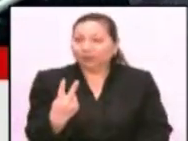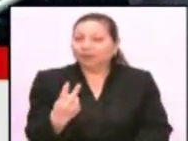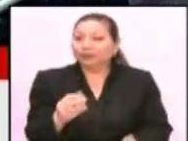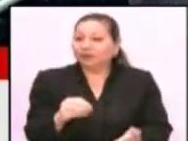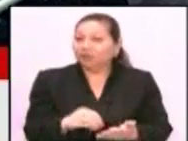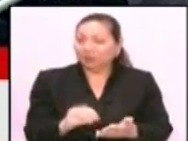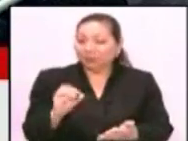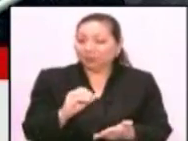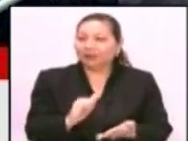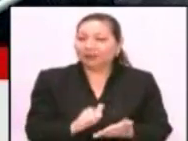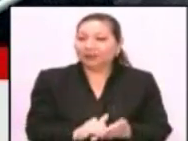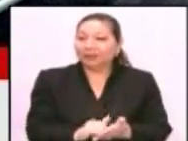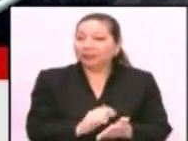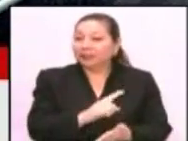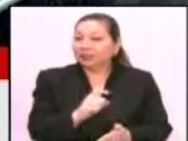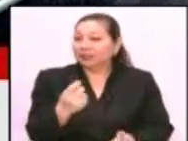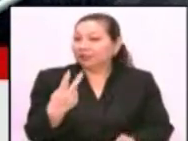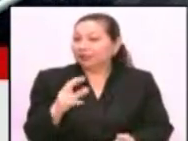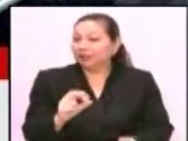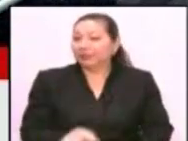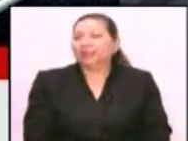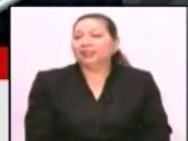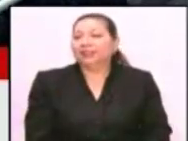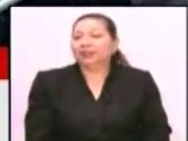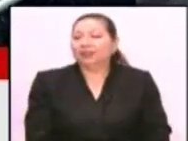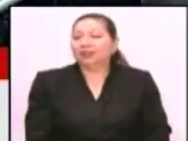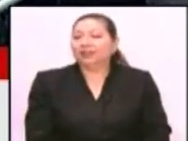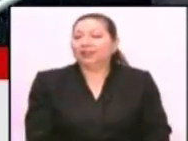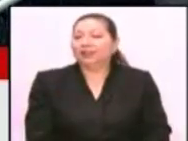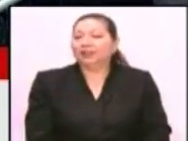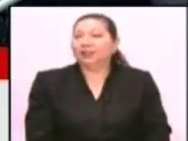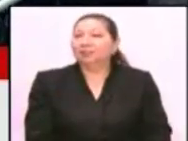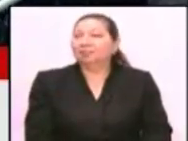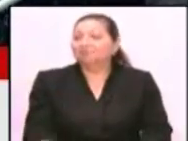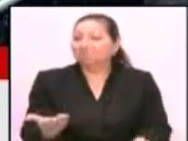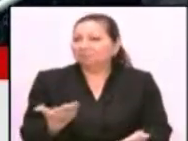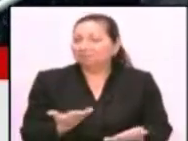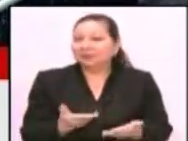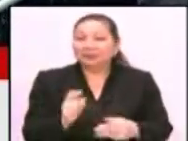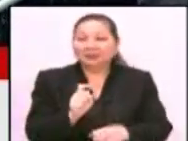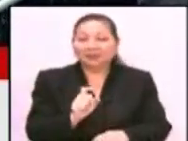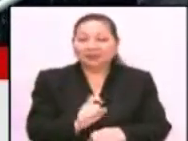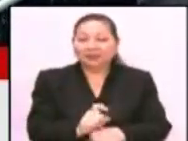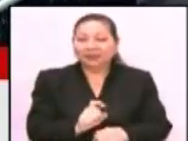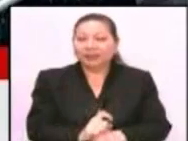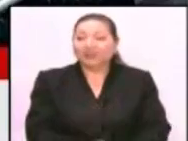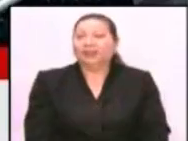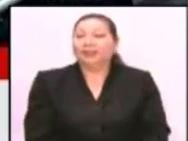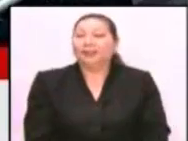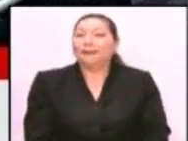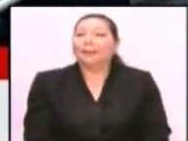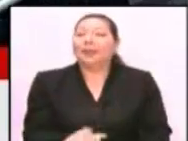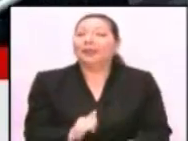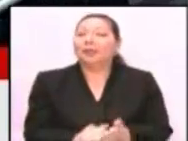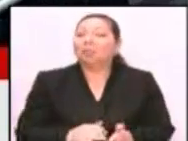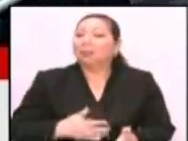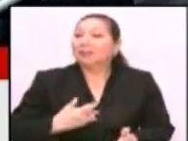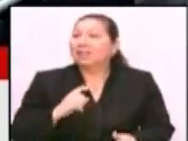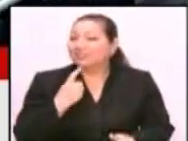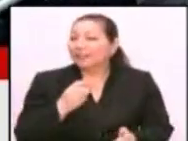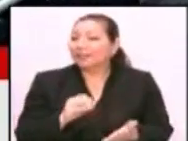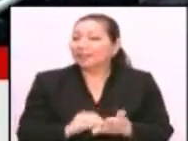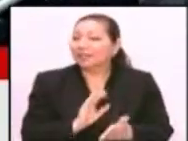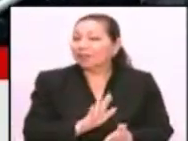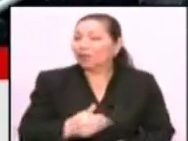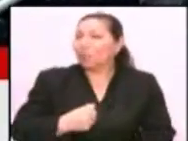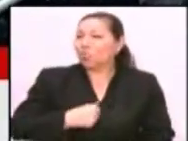segunda oportunidad han habido 120. Y están recibiendo esta capacitación para que puedan ser también